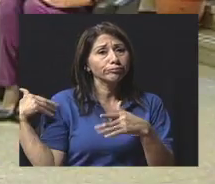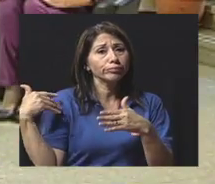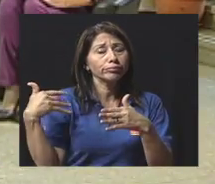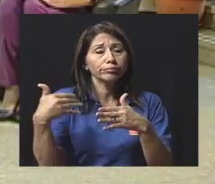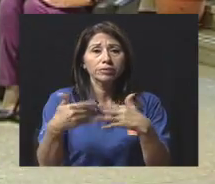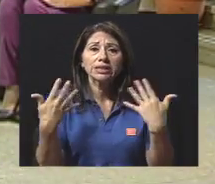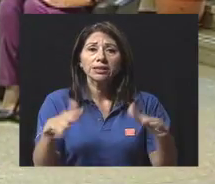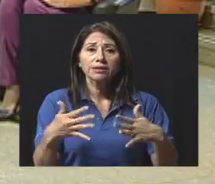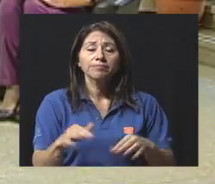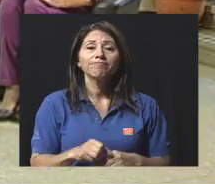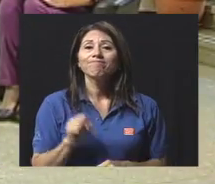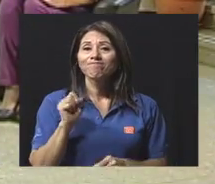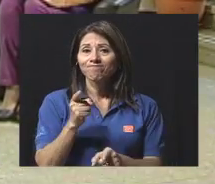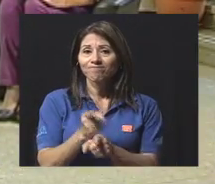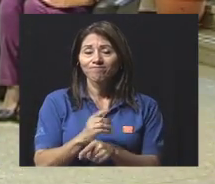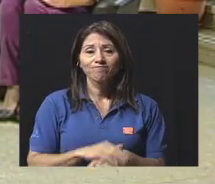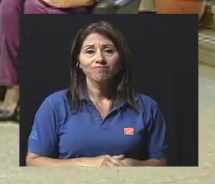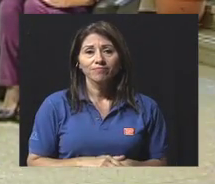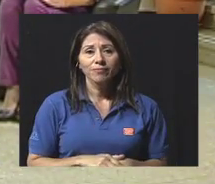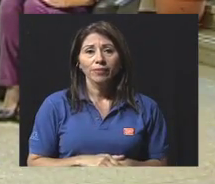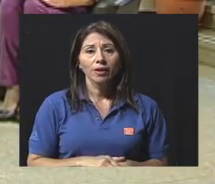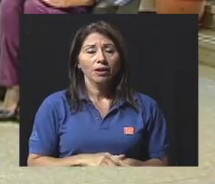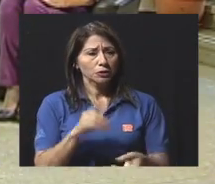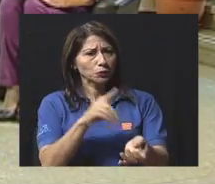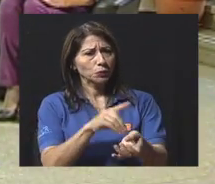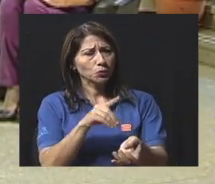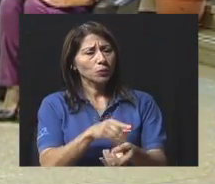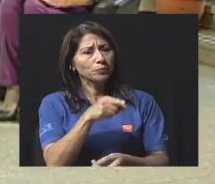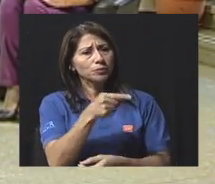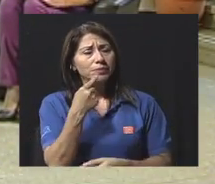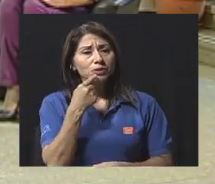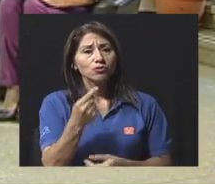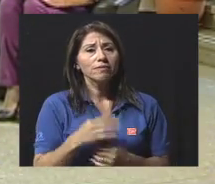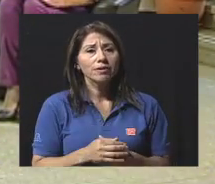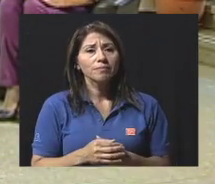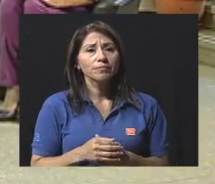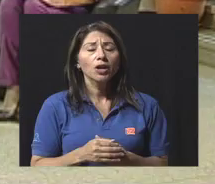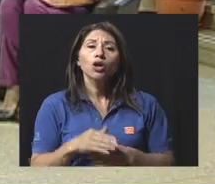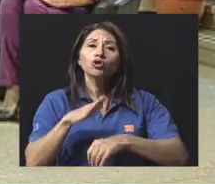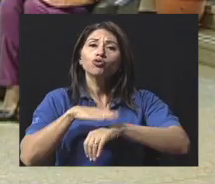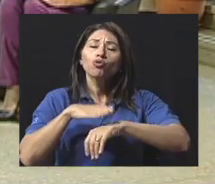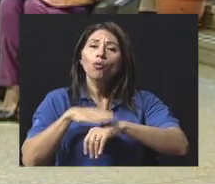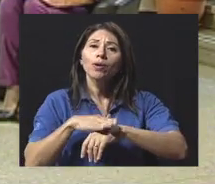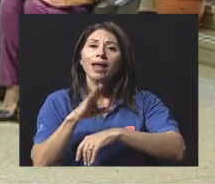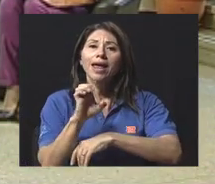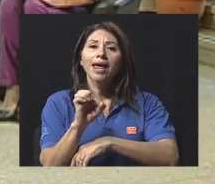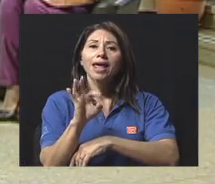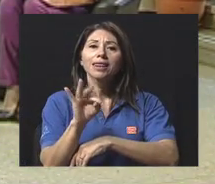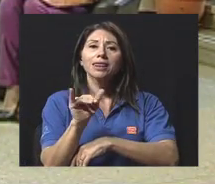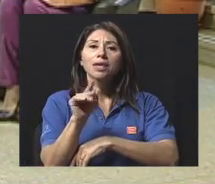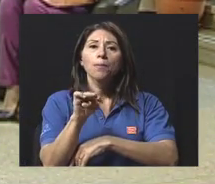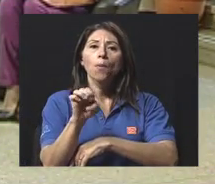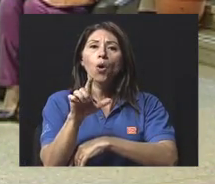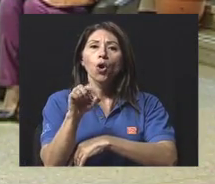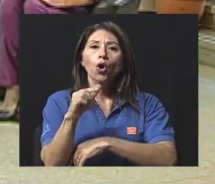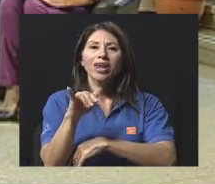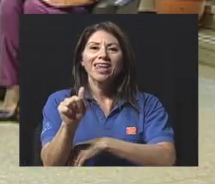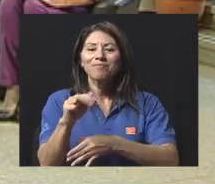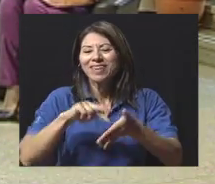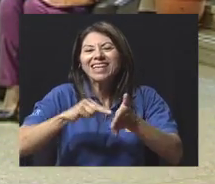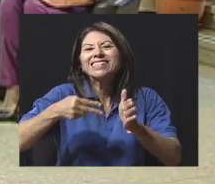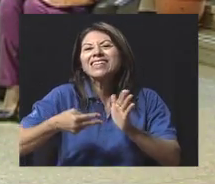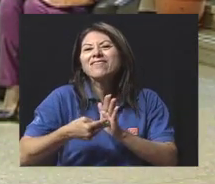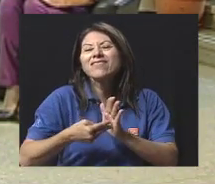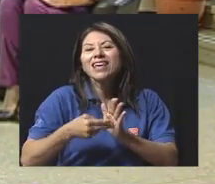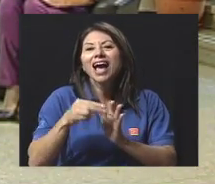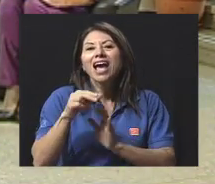correcto me gustaría doctora retomar un poco porque usted mencionaba en cuanto a la etimología o lo que significa el chicungunya esto de